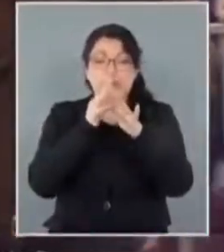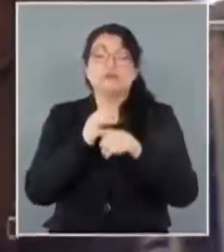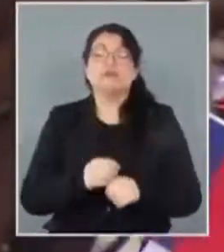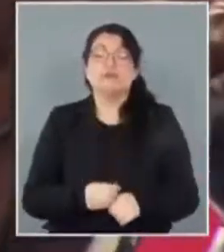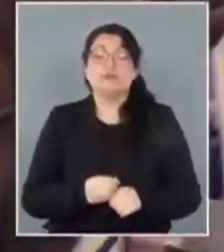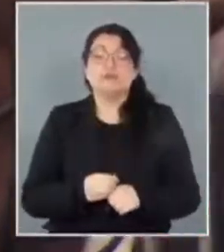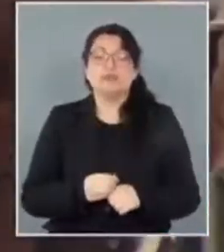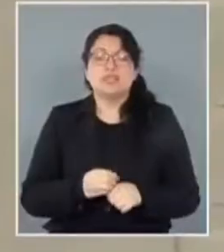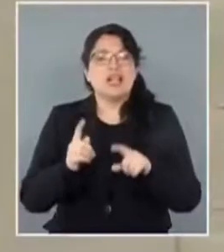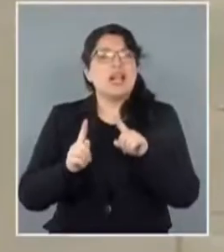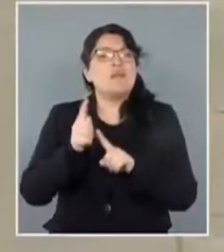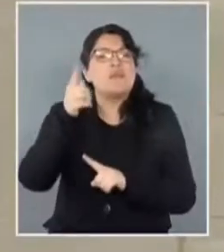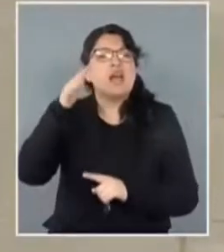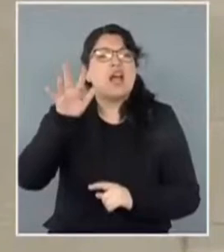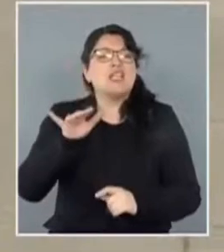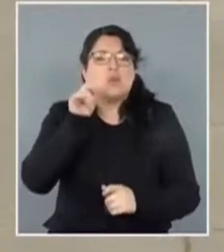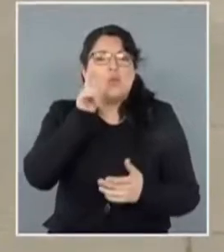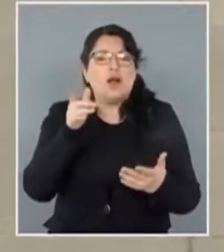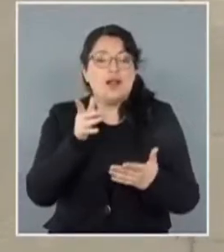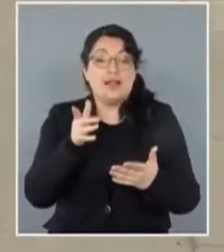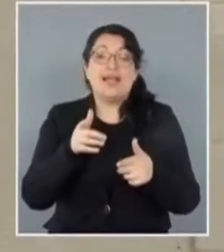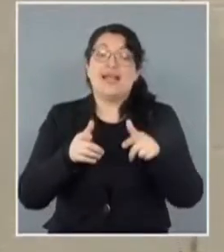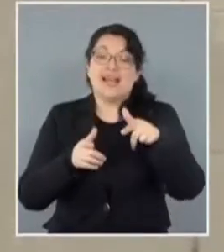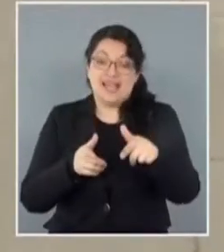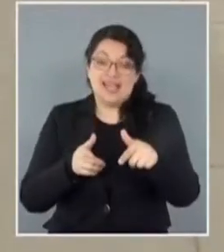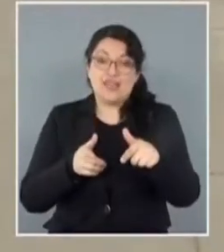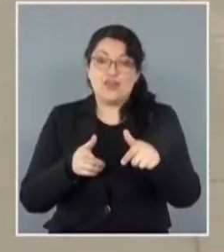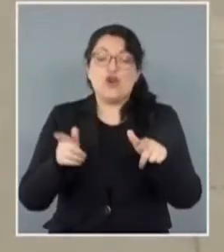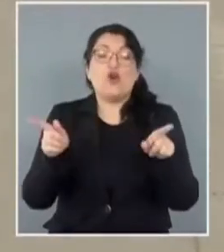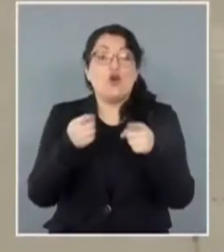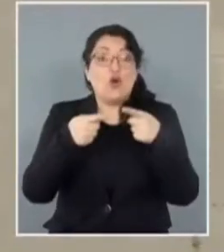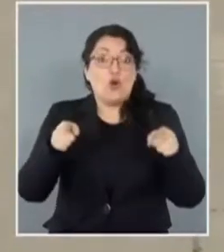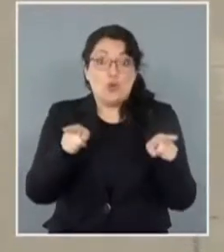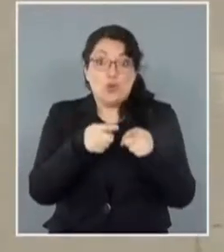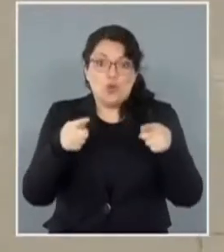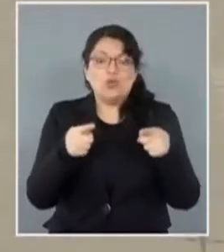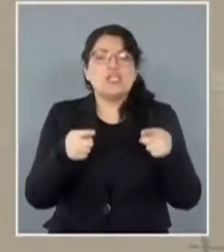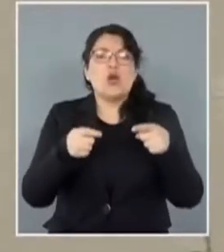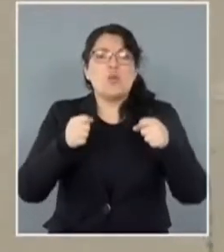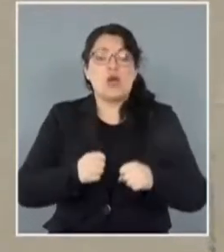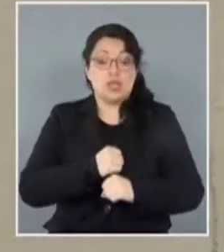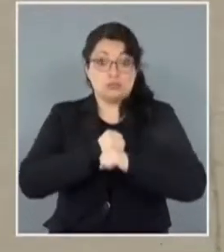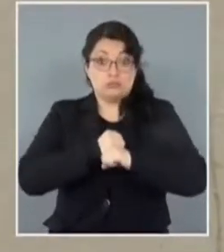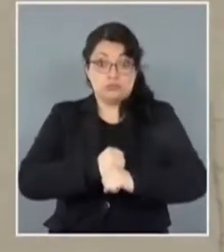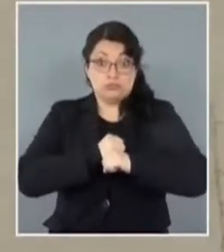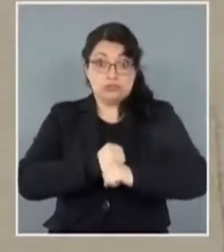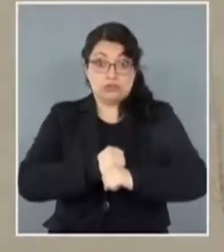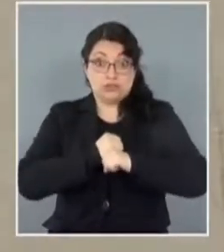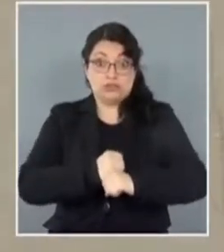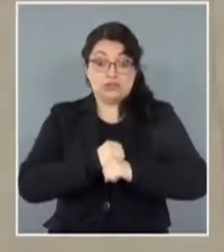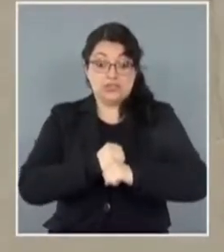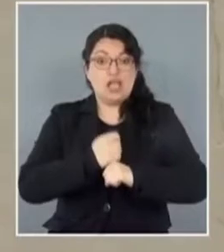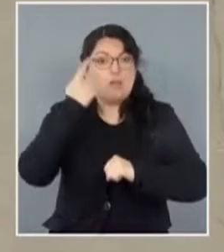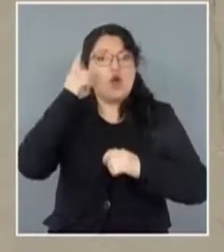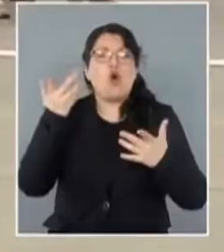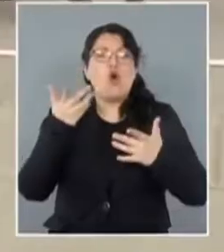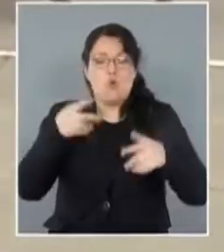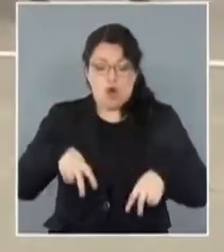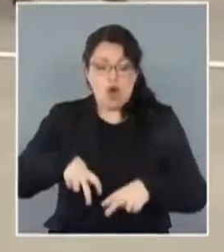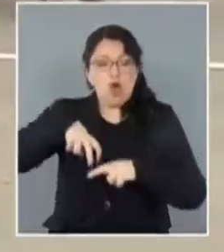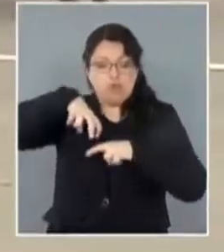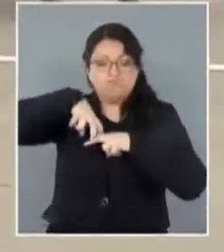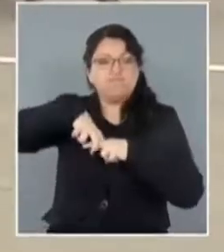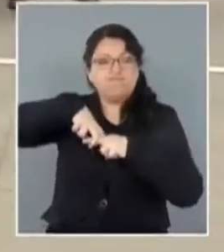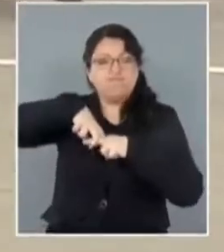Su principal característica consiste en que estos músicos conducen sus cabalgaduras con los pies, a través